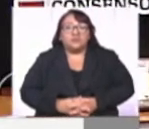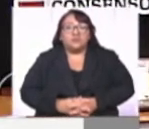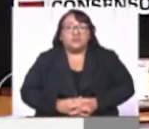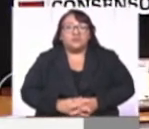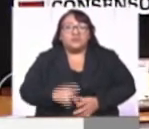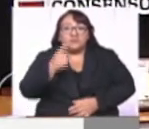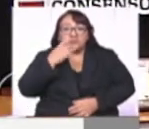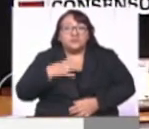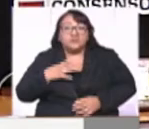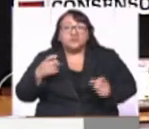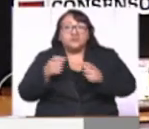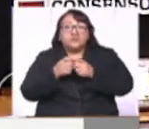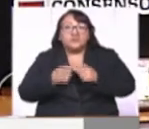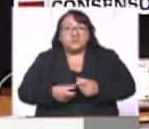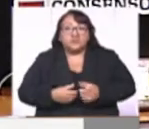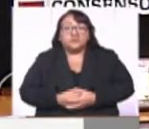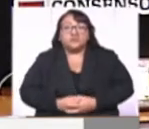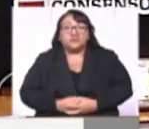Señores congresistas,